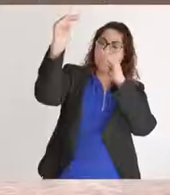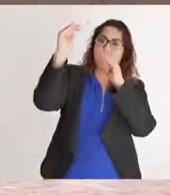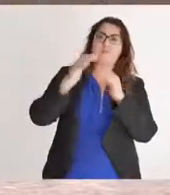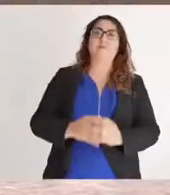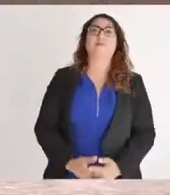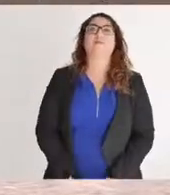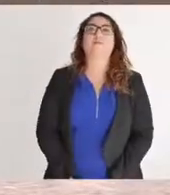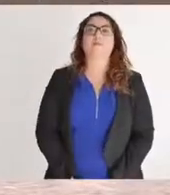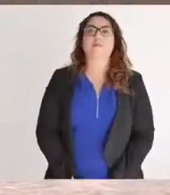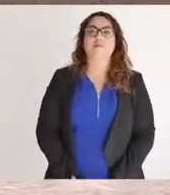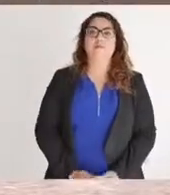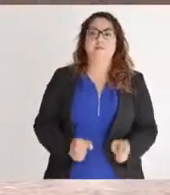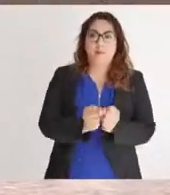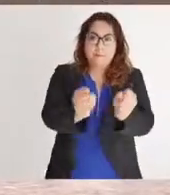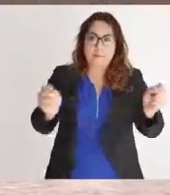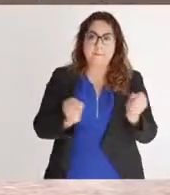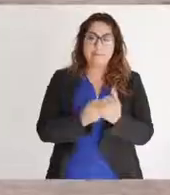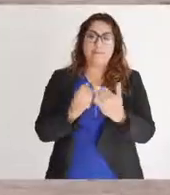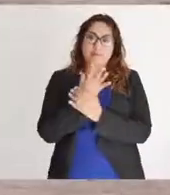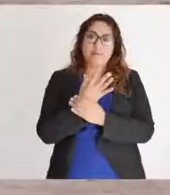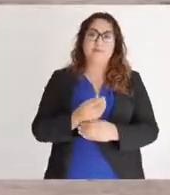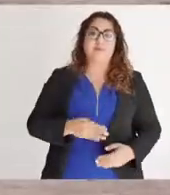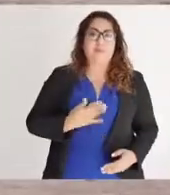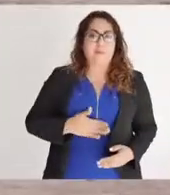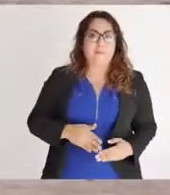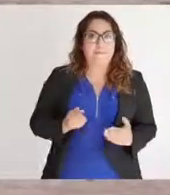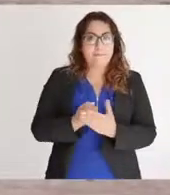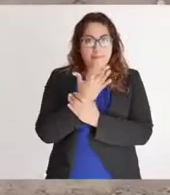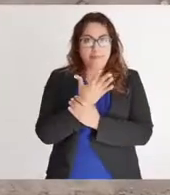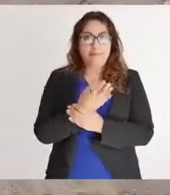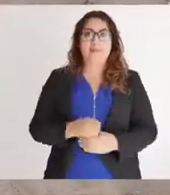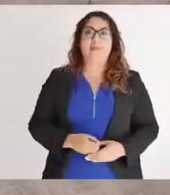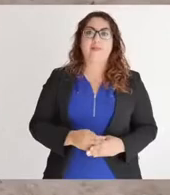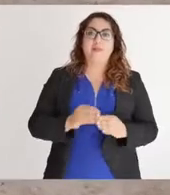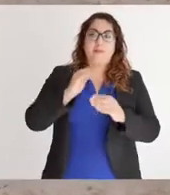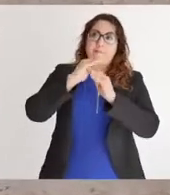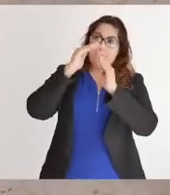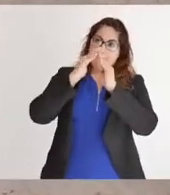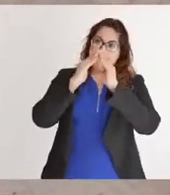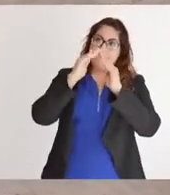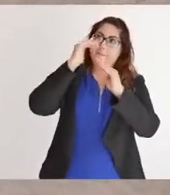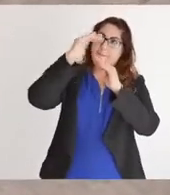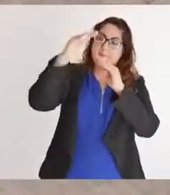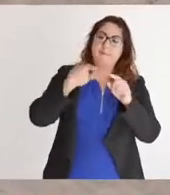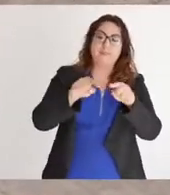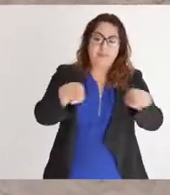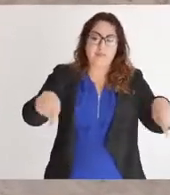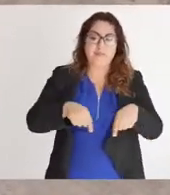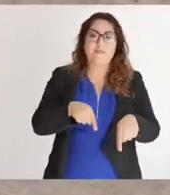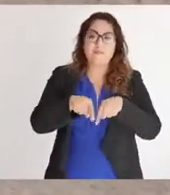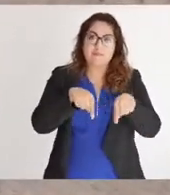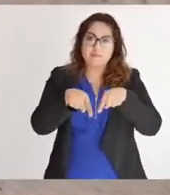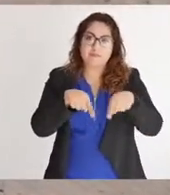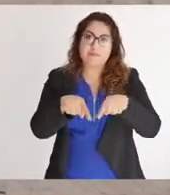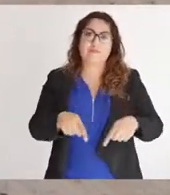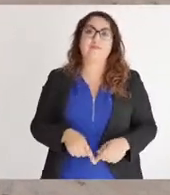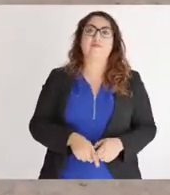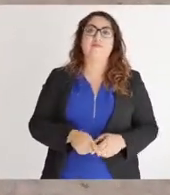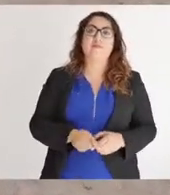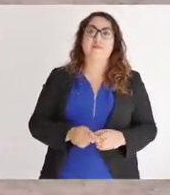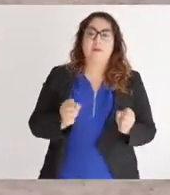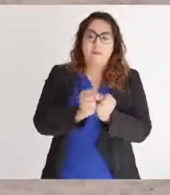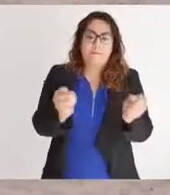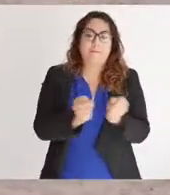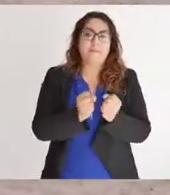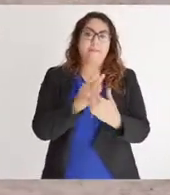internet y un techumbre. Un salón nuevo, unos baños nuevos, un techado, unas canchas de